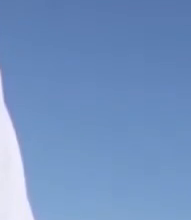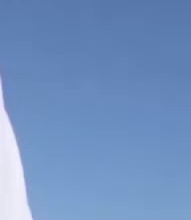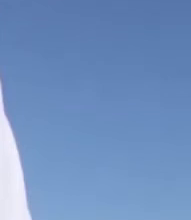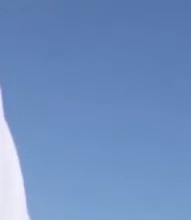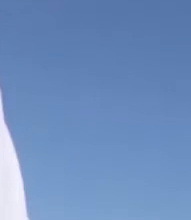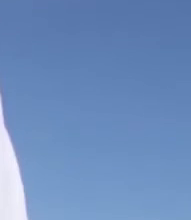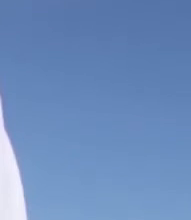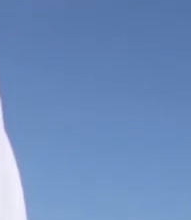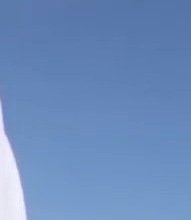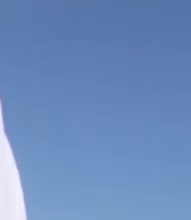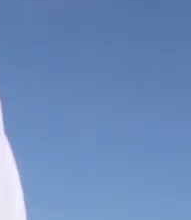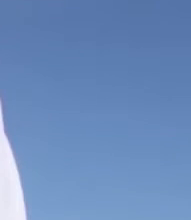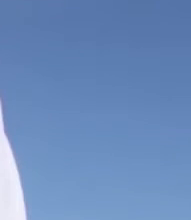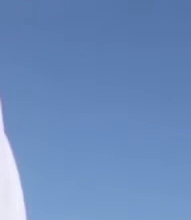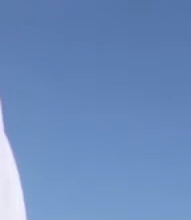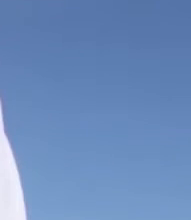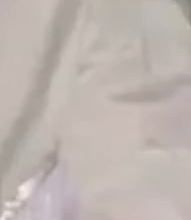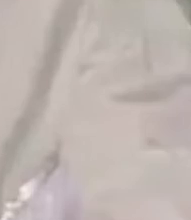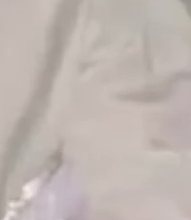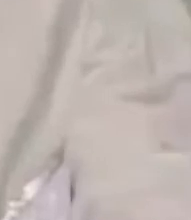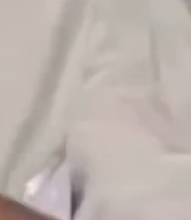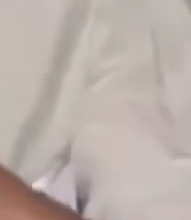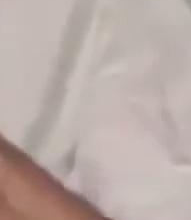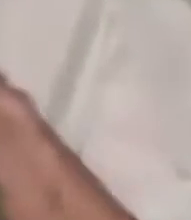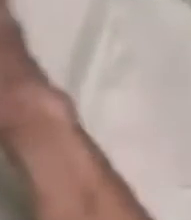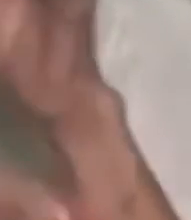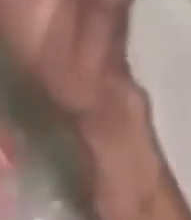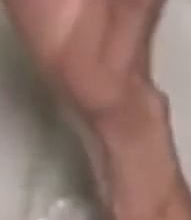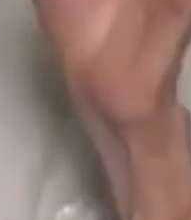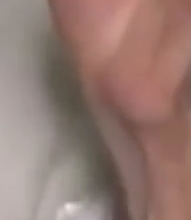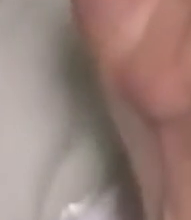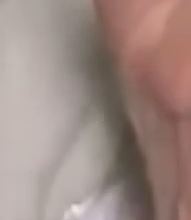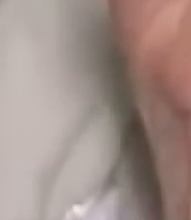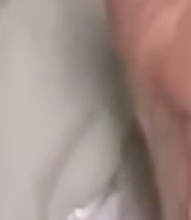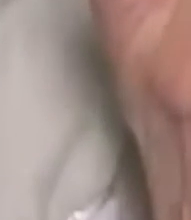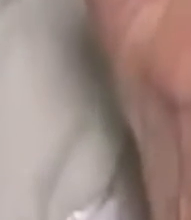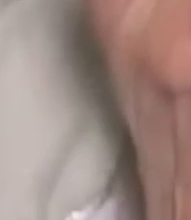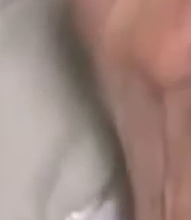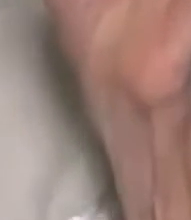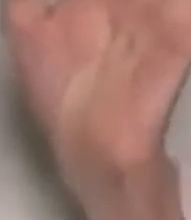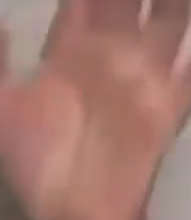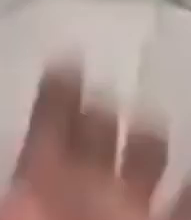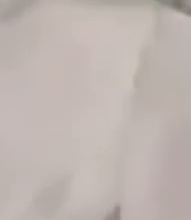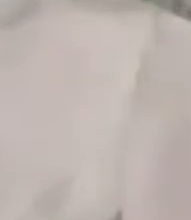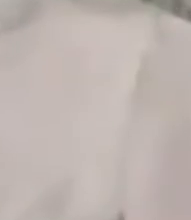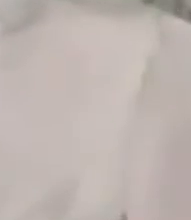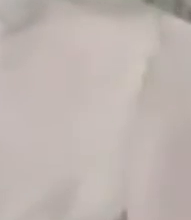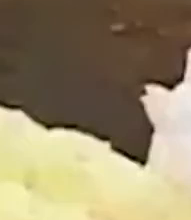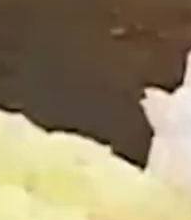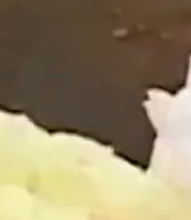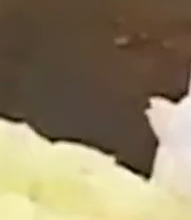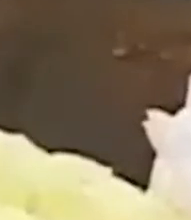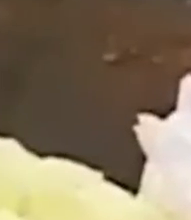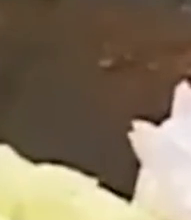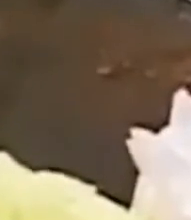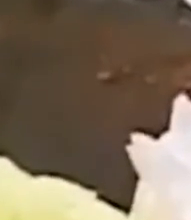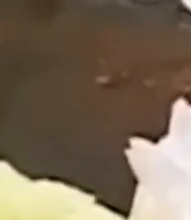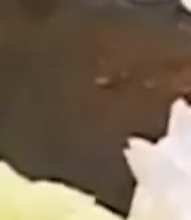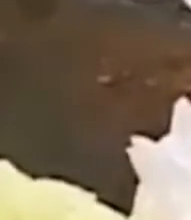No ocultes lo que ayer se te ofreció, no escondas ni la pena ni el